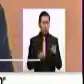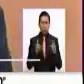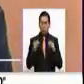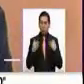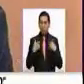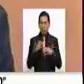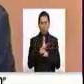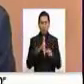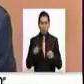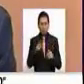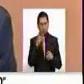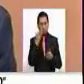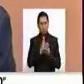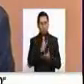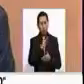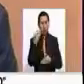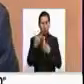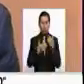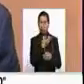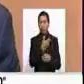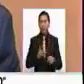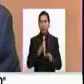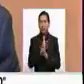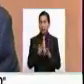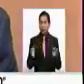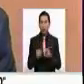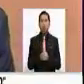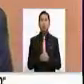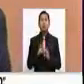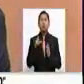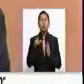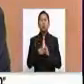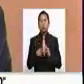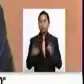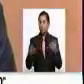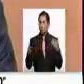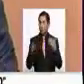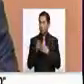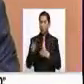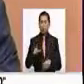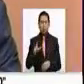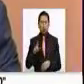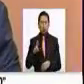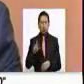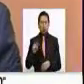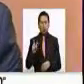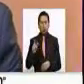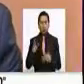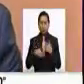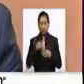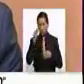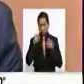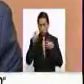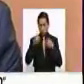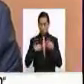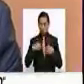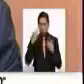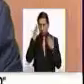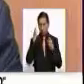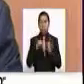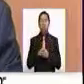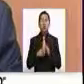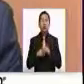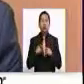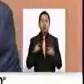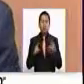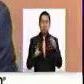nada objetivo para interrumpir su mandato luego fueron por lula los detalles judiciales los desconozco pero